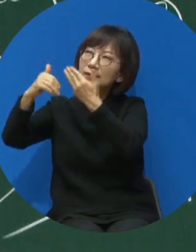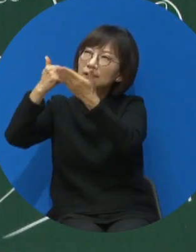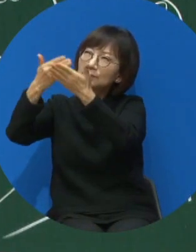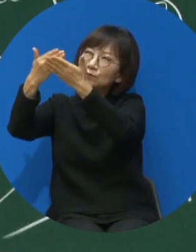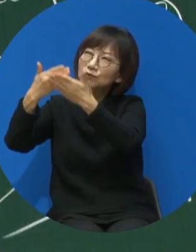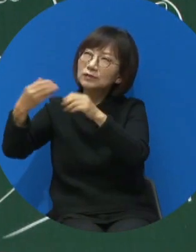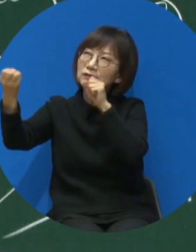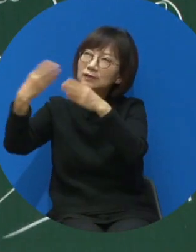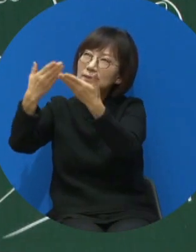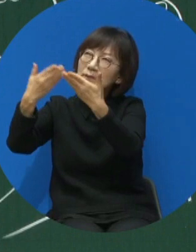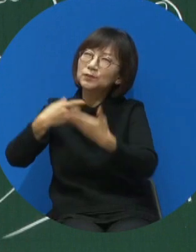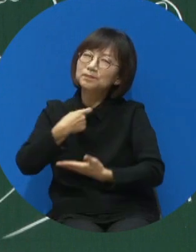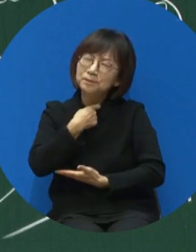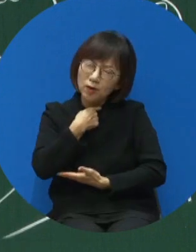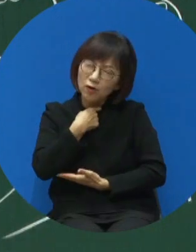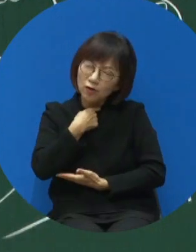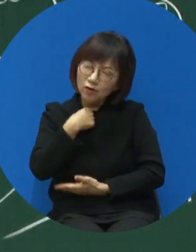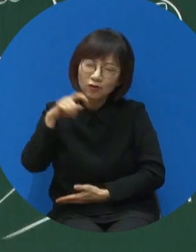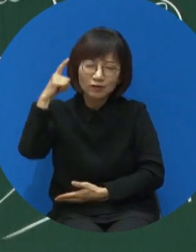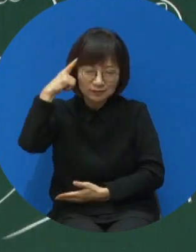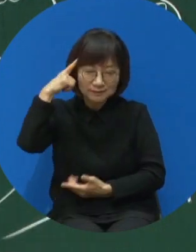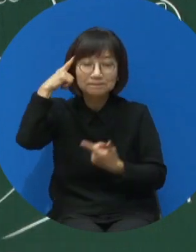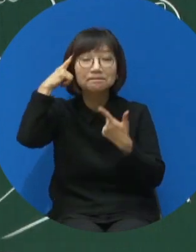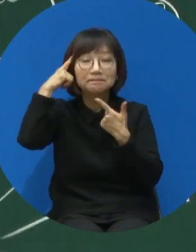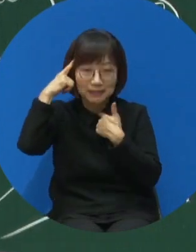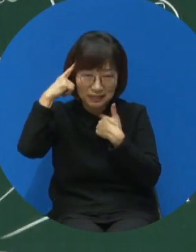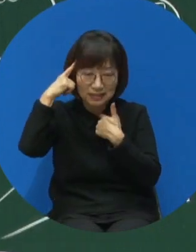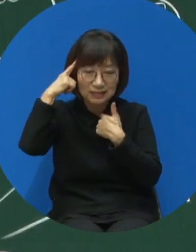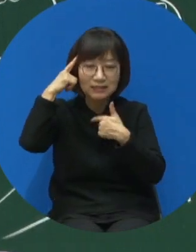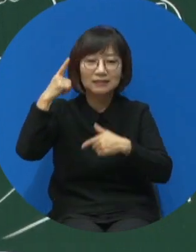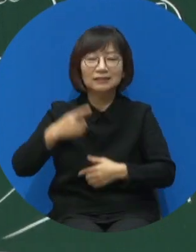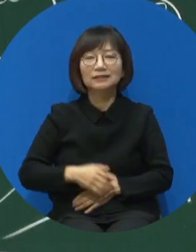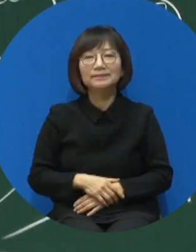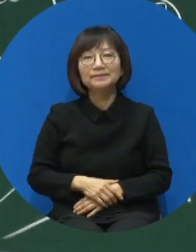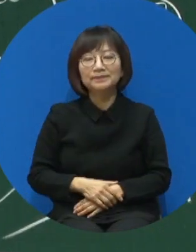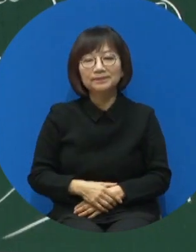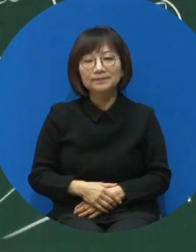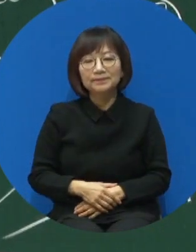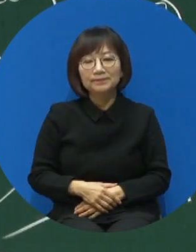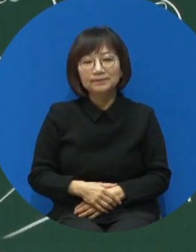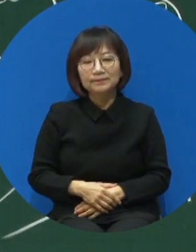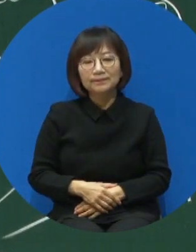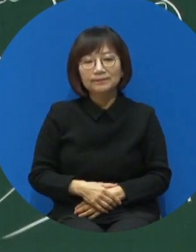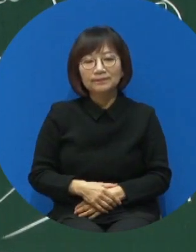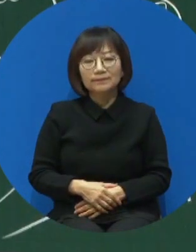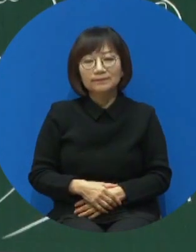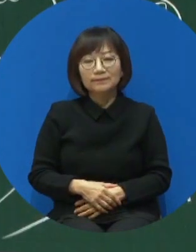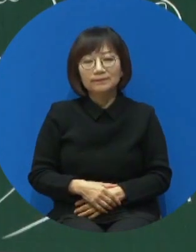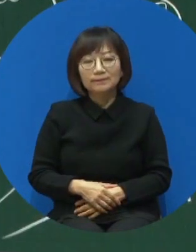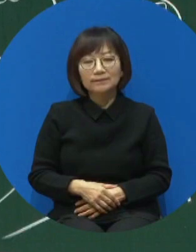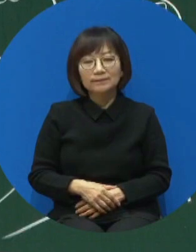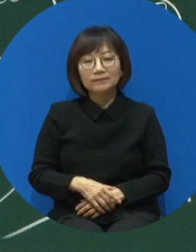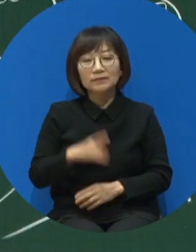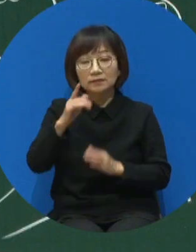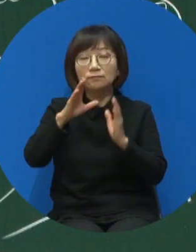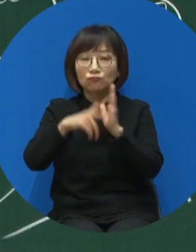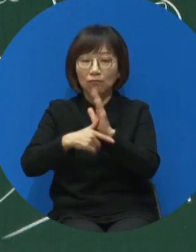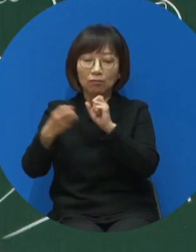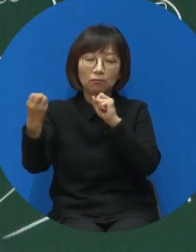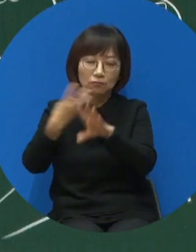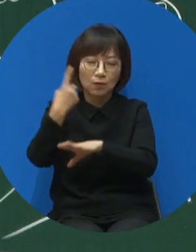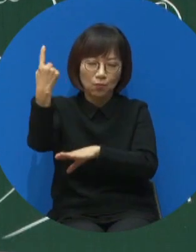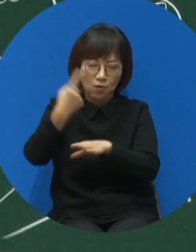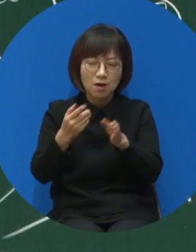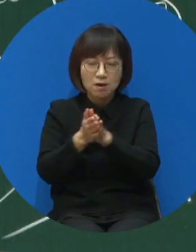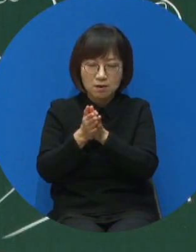americano entonces cuando yo era remanente dije de verdad dios existe me gustaría que dios me respondiera pero que me han dado un doble 6 aunque solamente